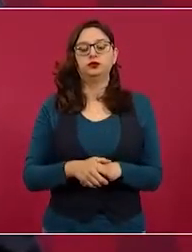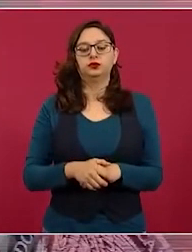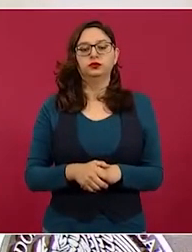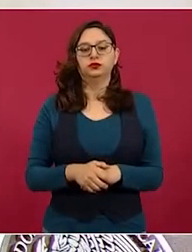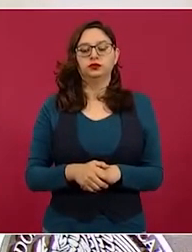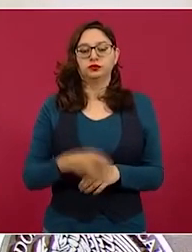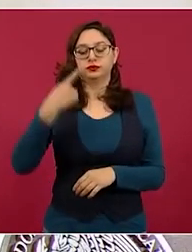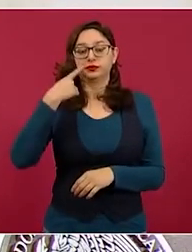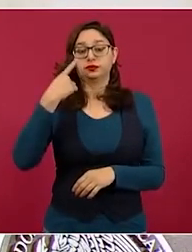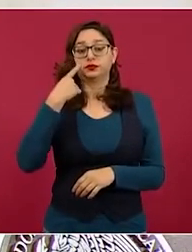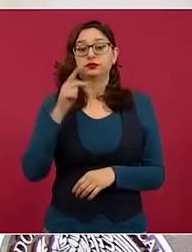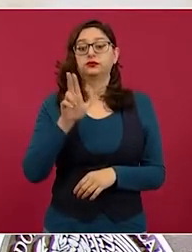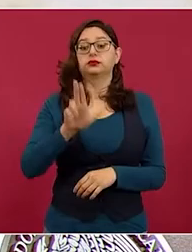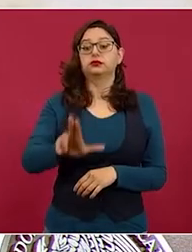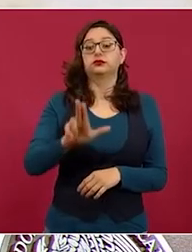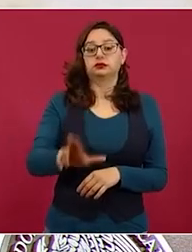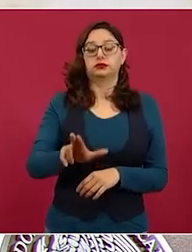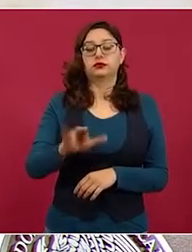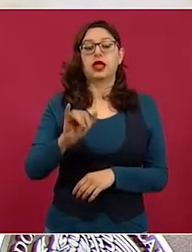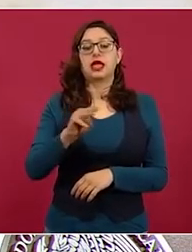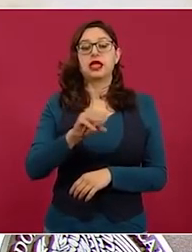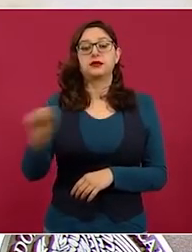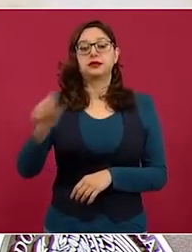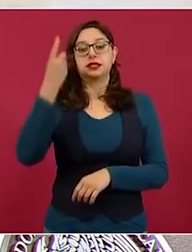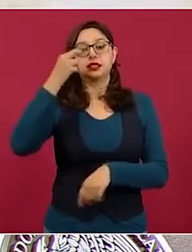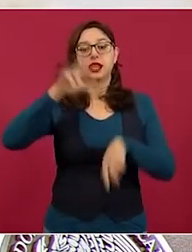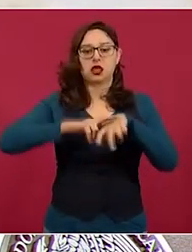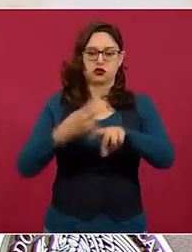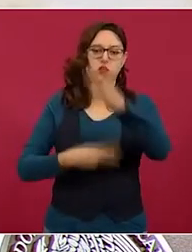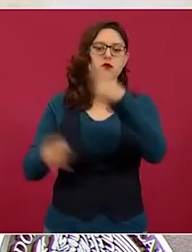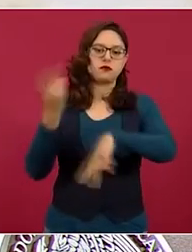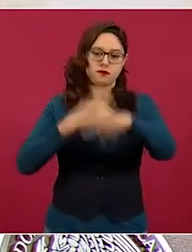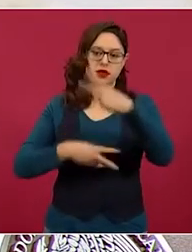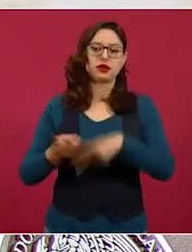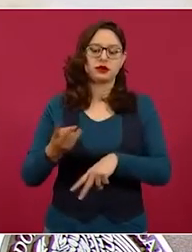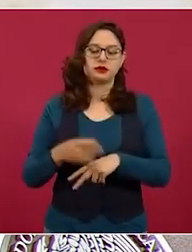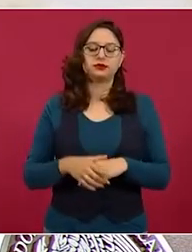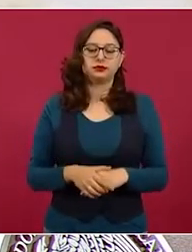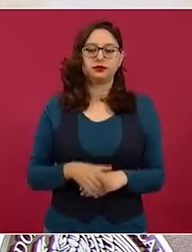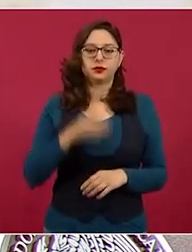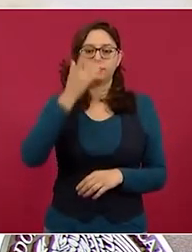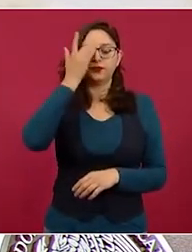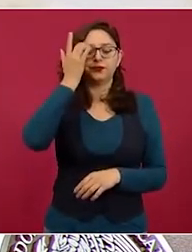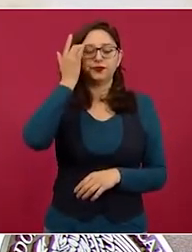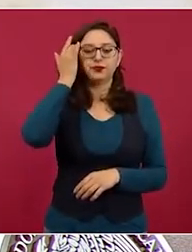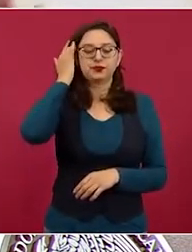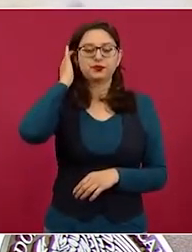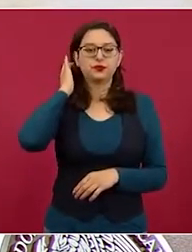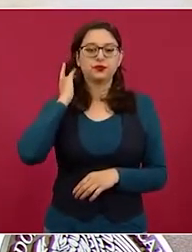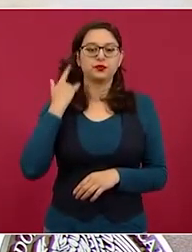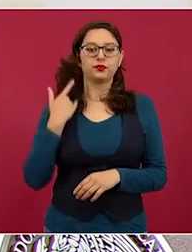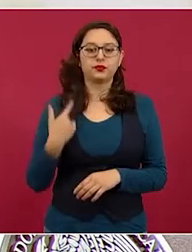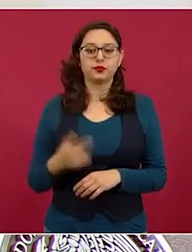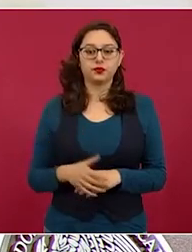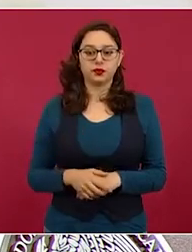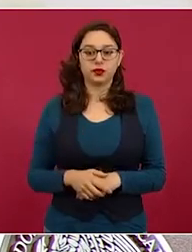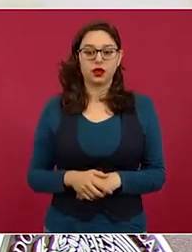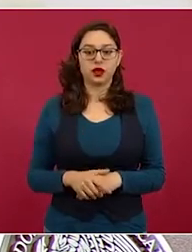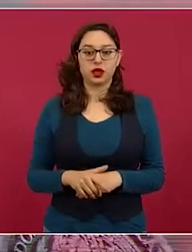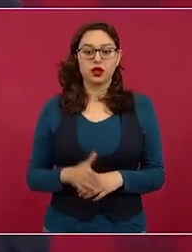estar el director del Seguro Social, porque vamos a presentar el plan de